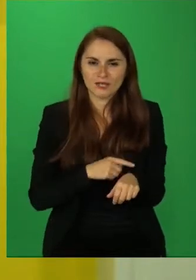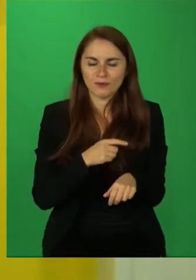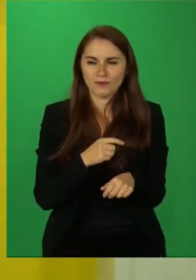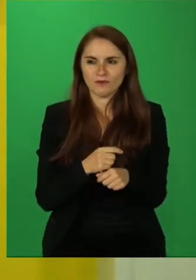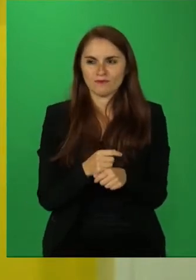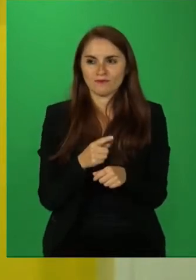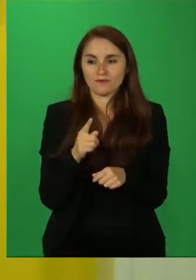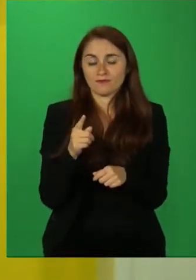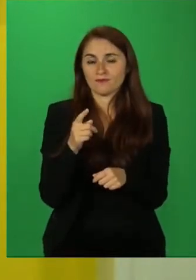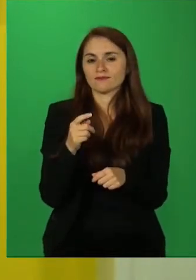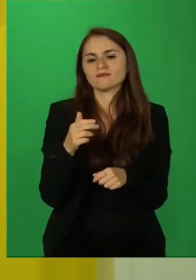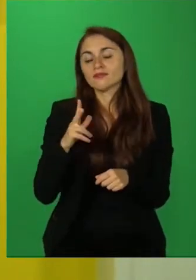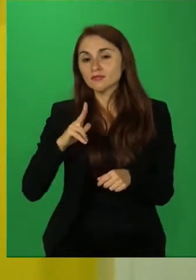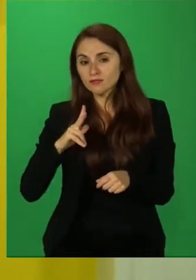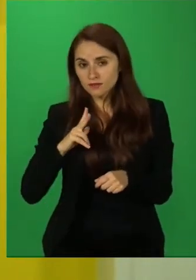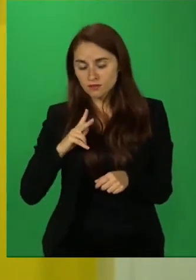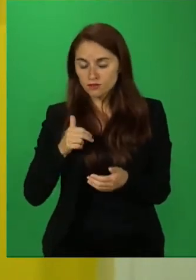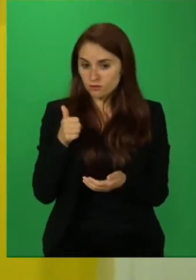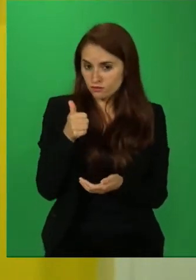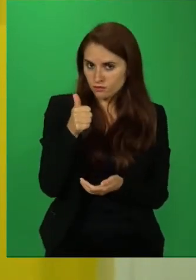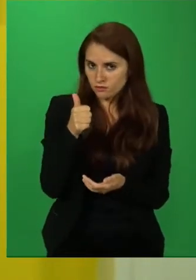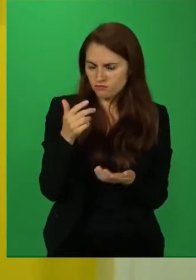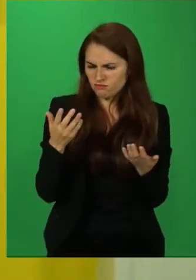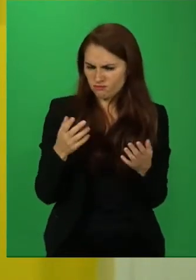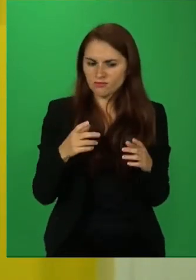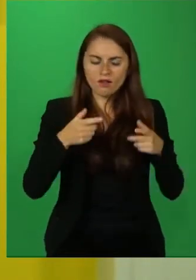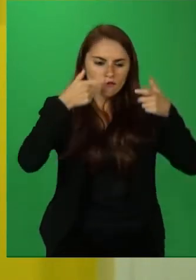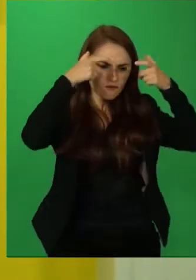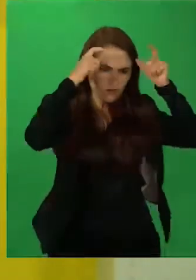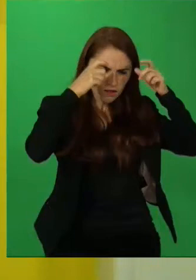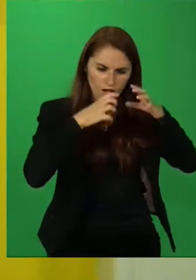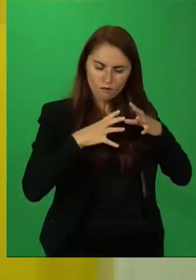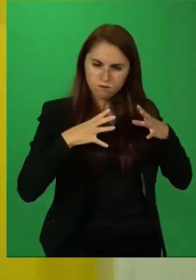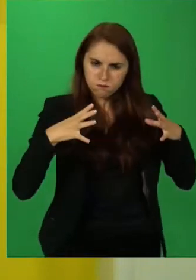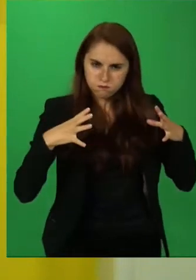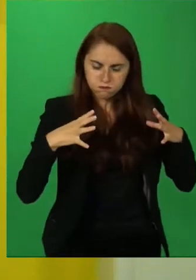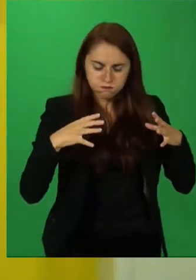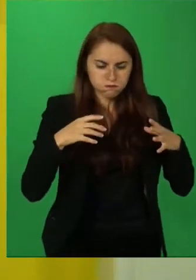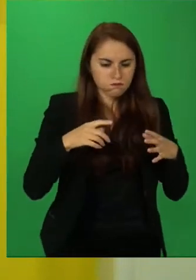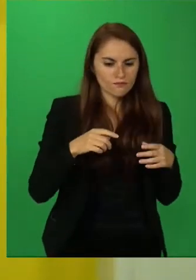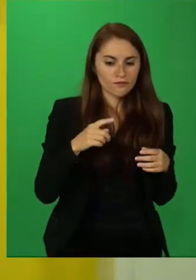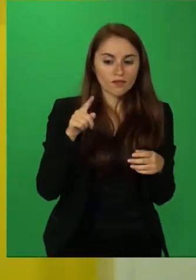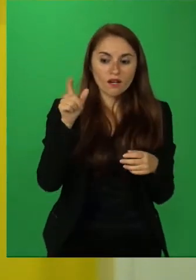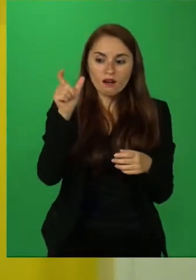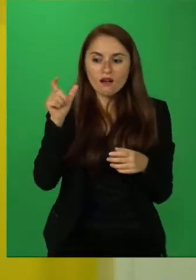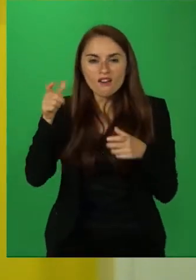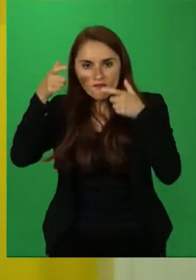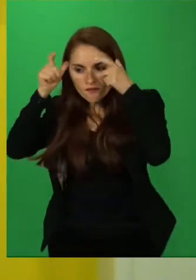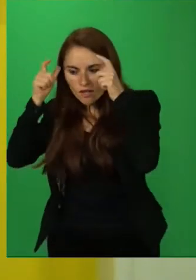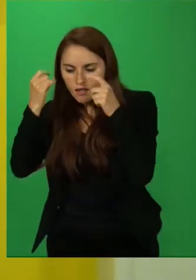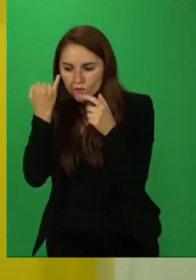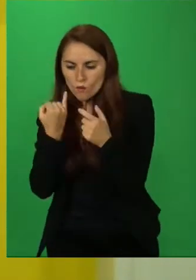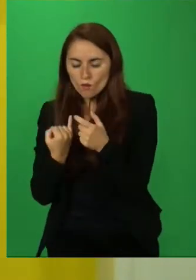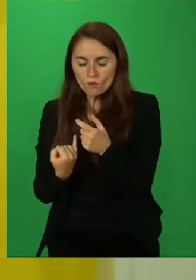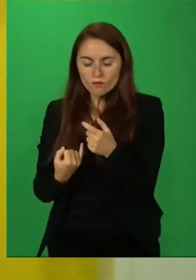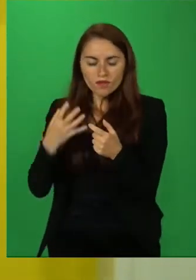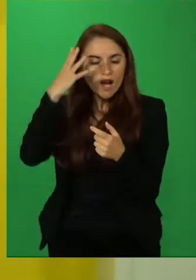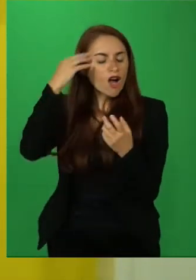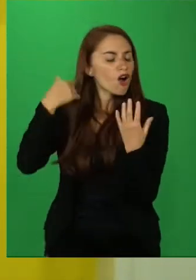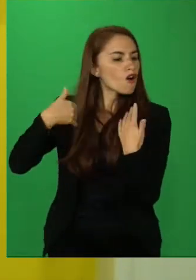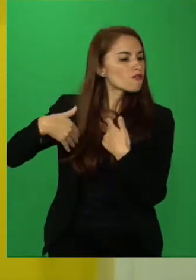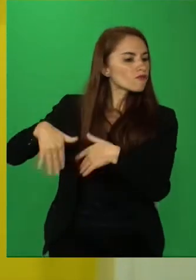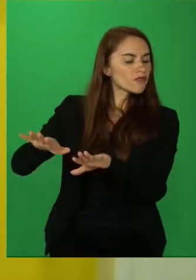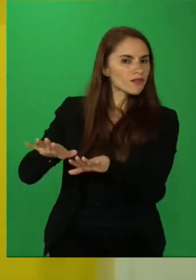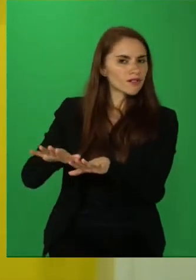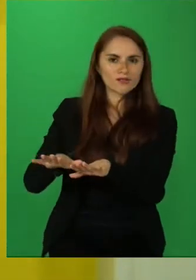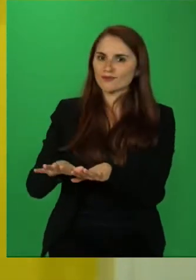Señor director, por gordas que estén las vacas, no hay que olvidar que las vacas flacas están siempre